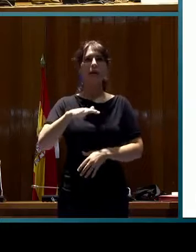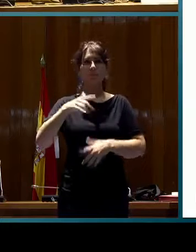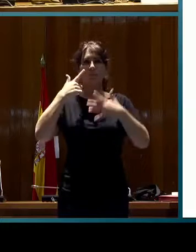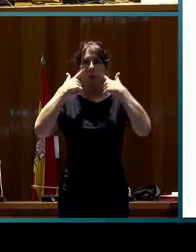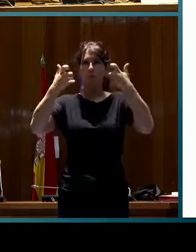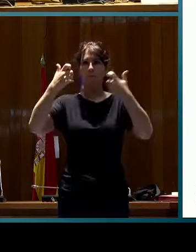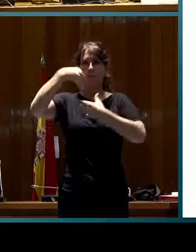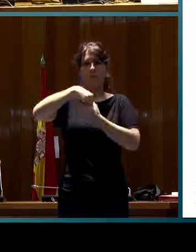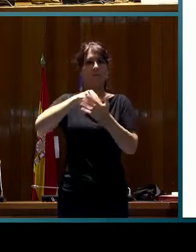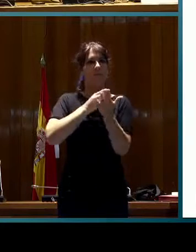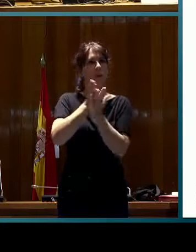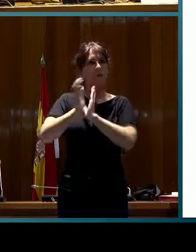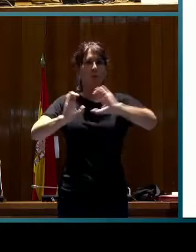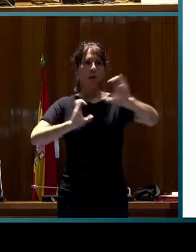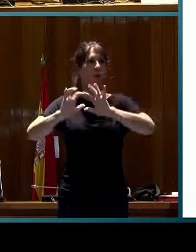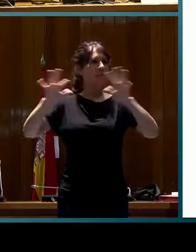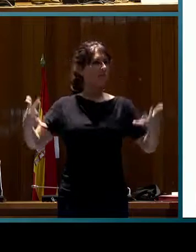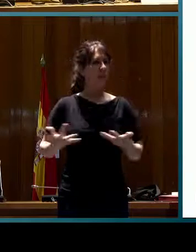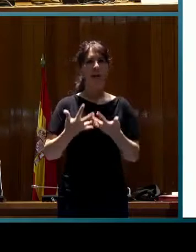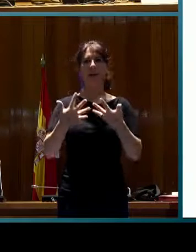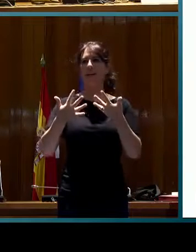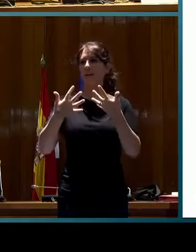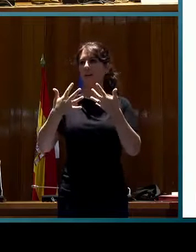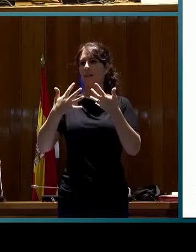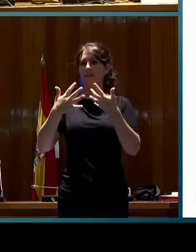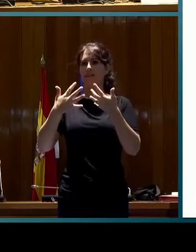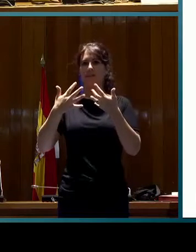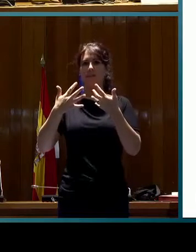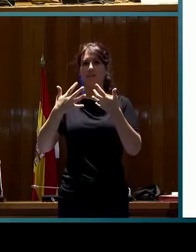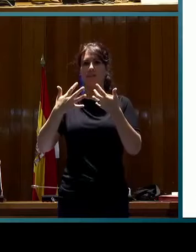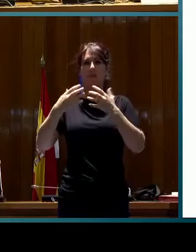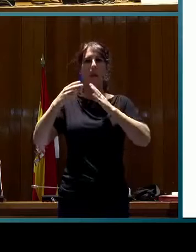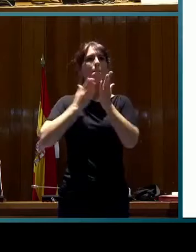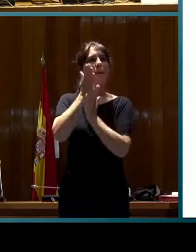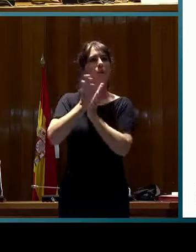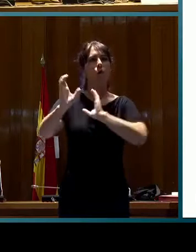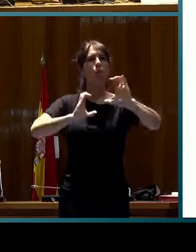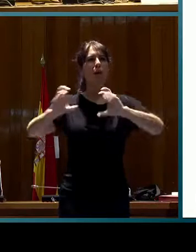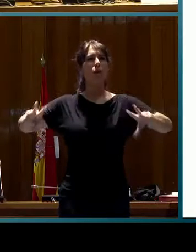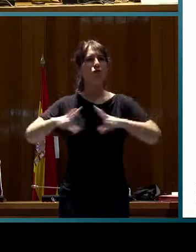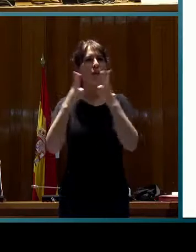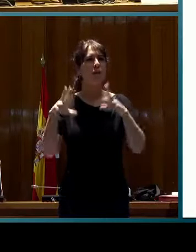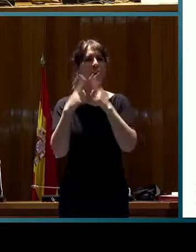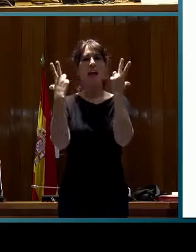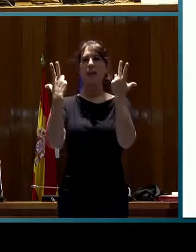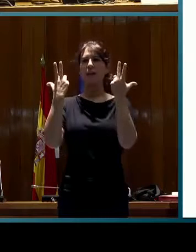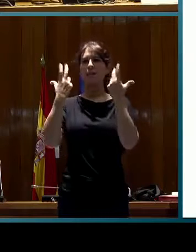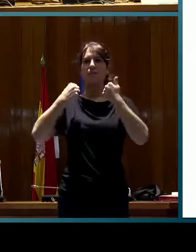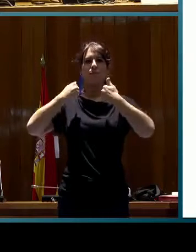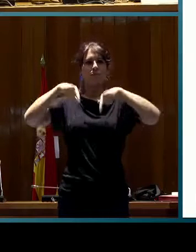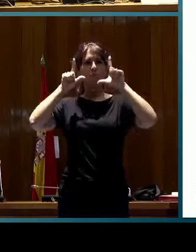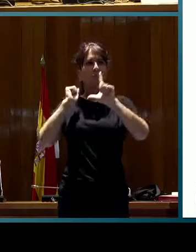de signos en los medios, en Internet, en los medios de comunicación social, en los blogs, en las